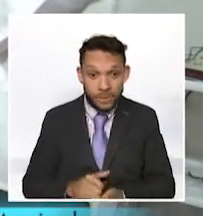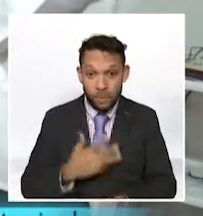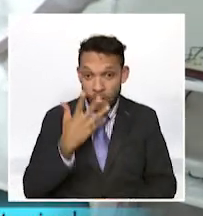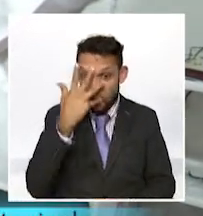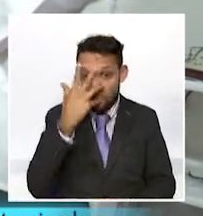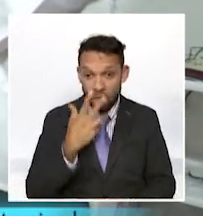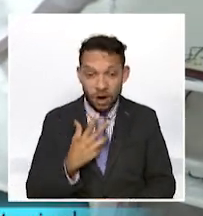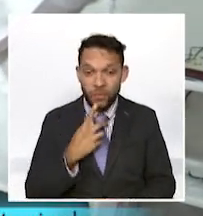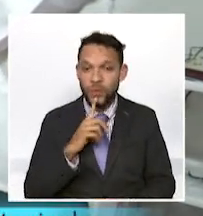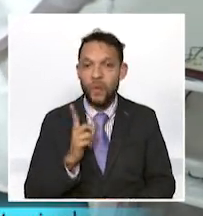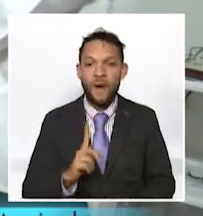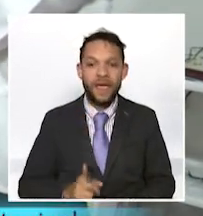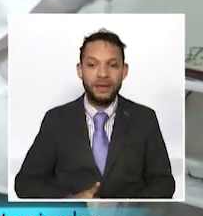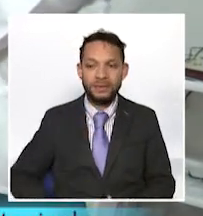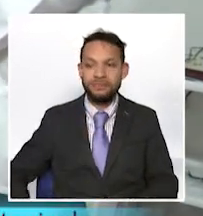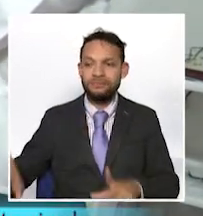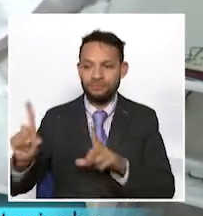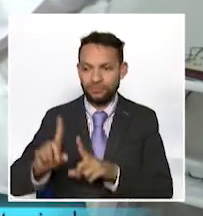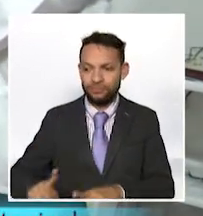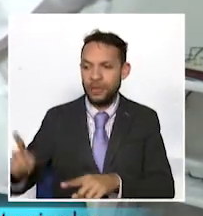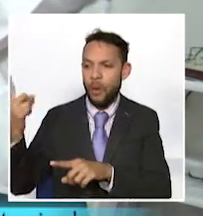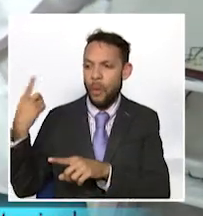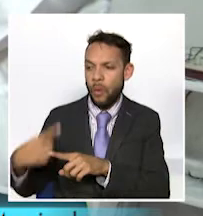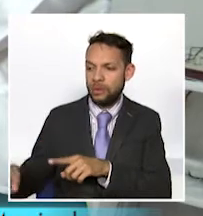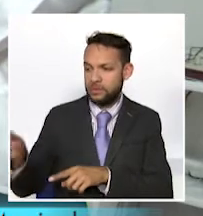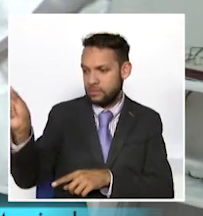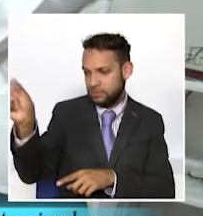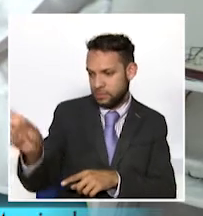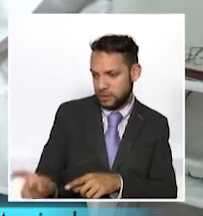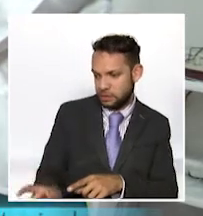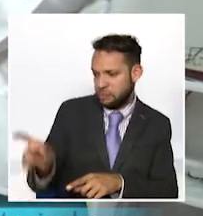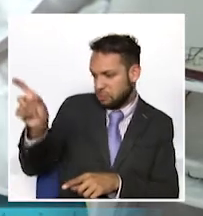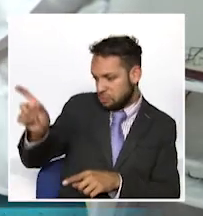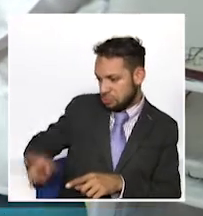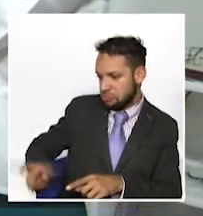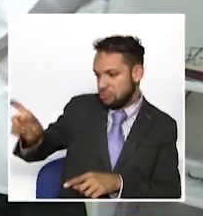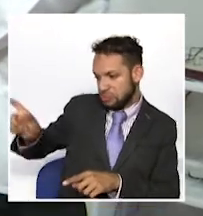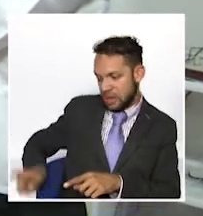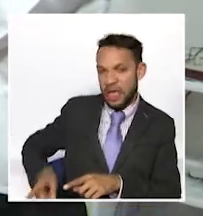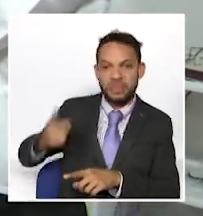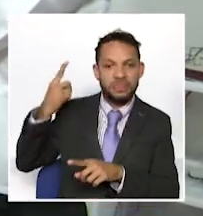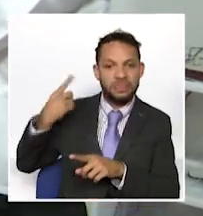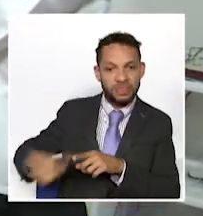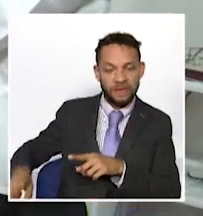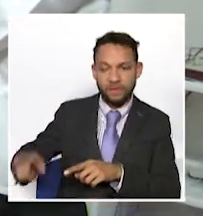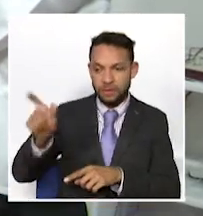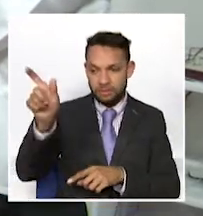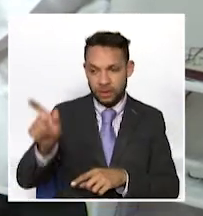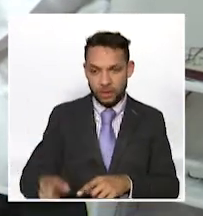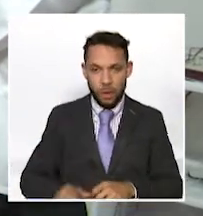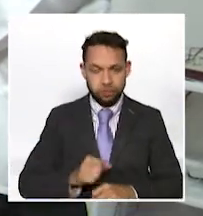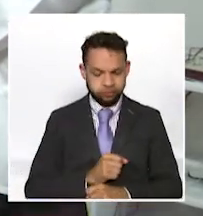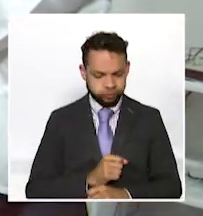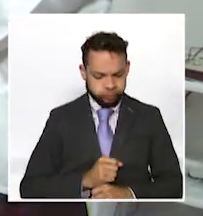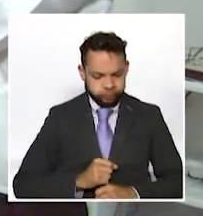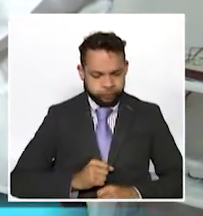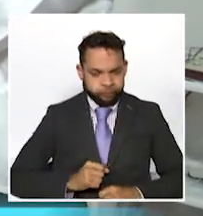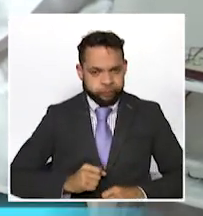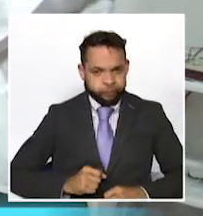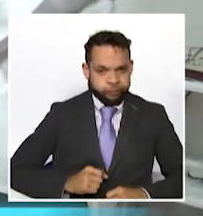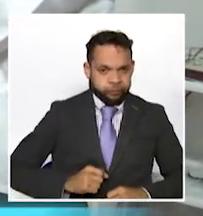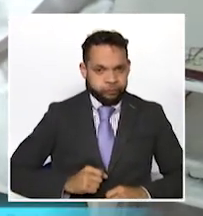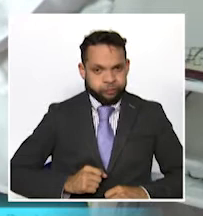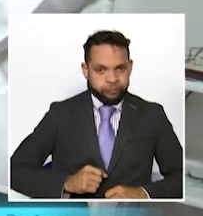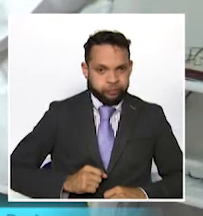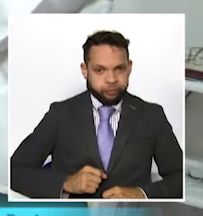tenemos cantidad de pacientes con diferente estructura corporal, diferente complexión. No es lo mismo el cuerpo de una persona obesa con sobrepeso,